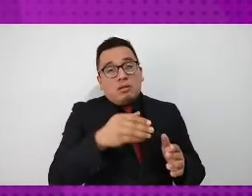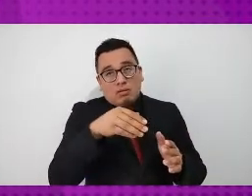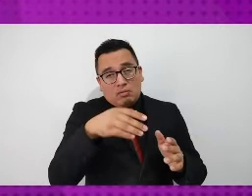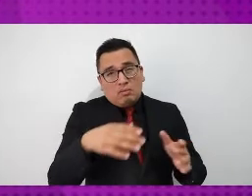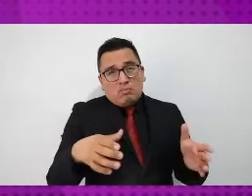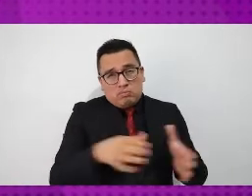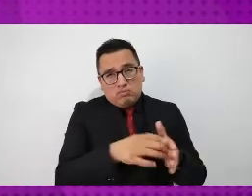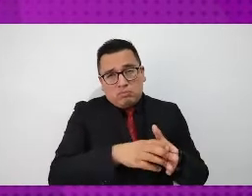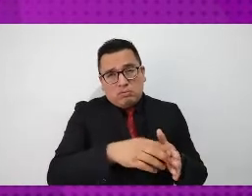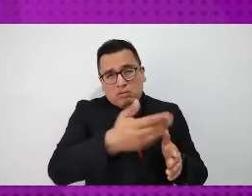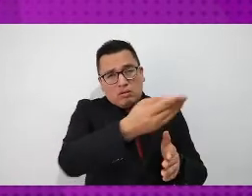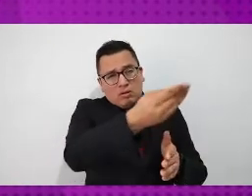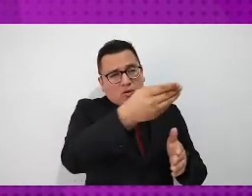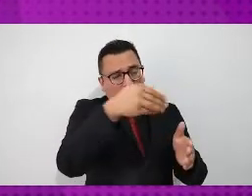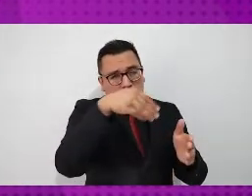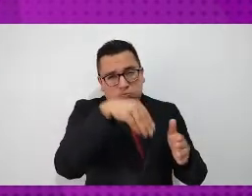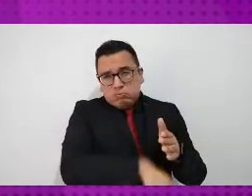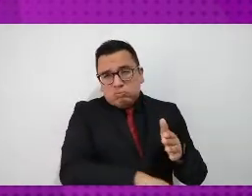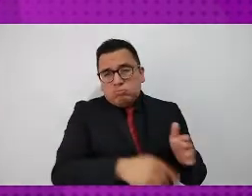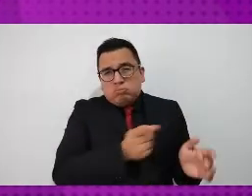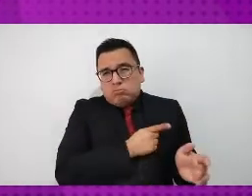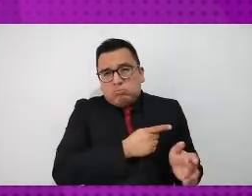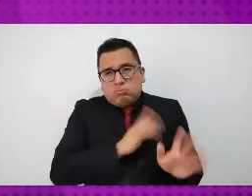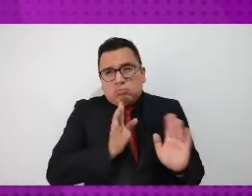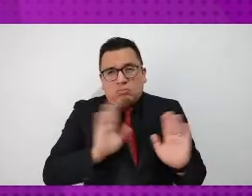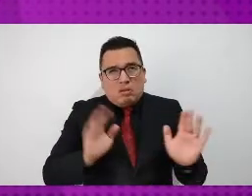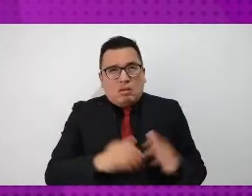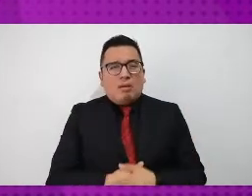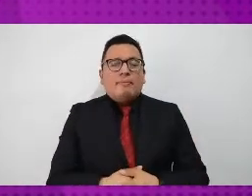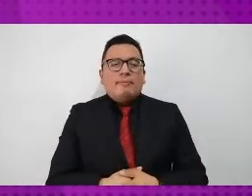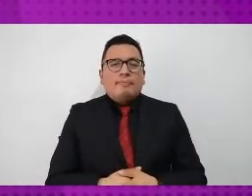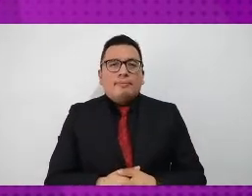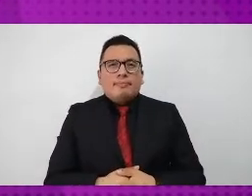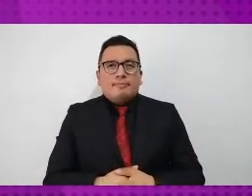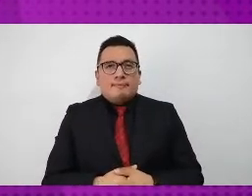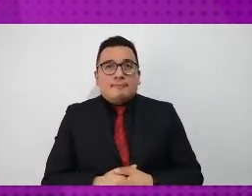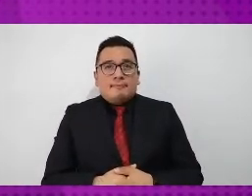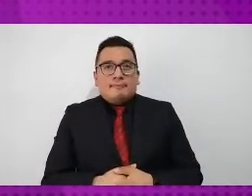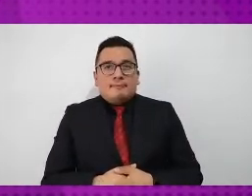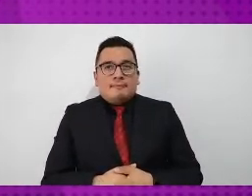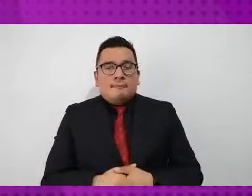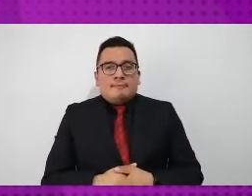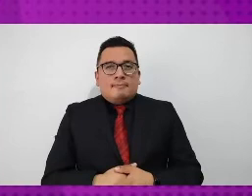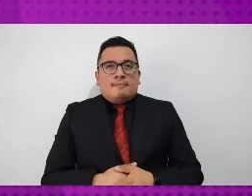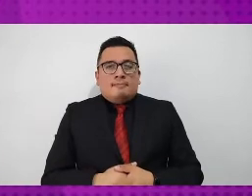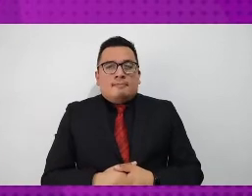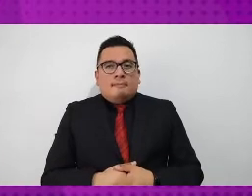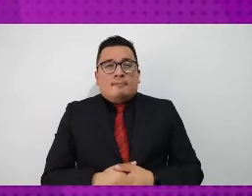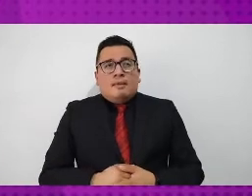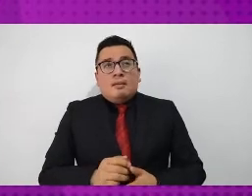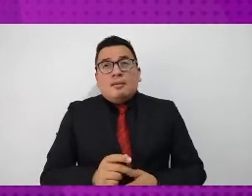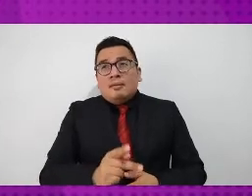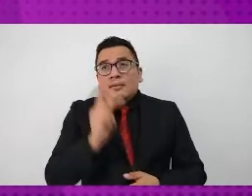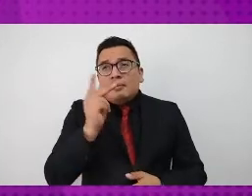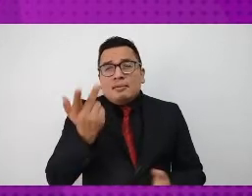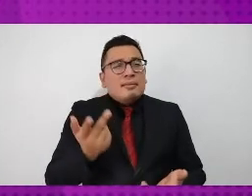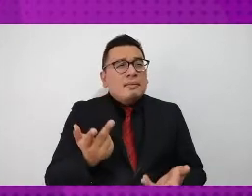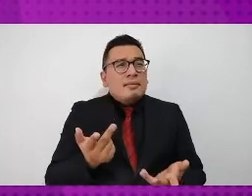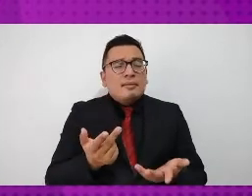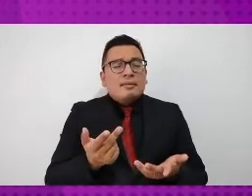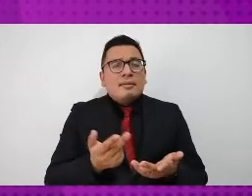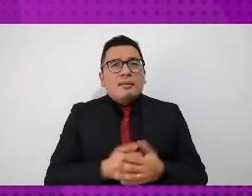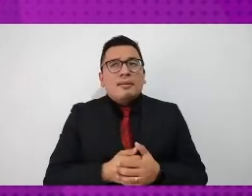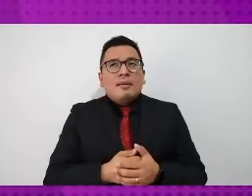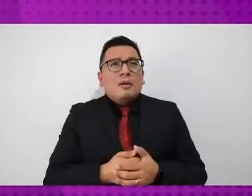del modelo jalisco o sea de méxico es el papelito que hay y al final se para hacer el recuento pero qué pasa con el voto